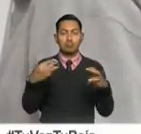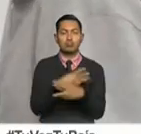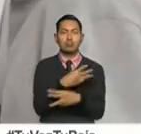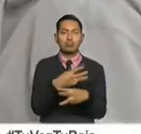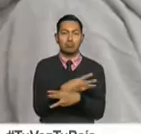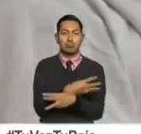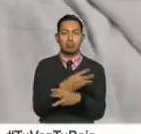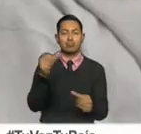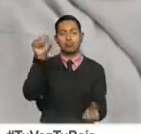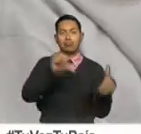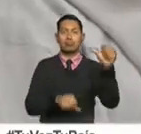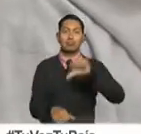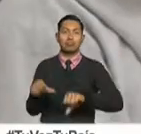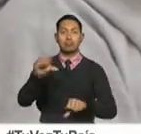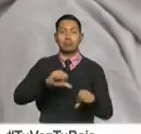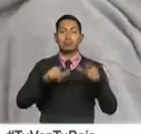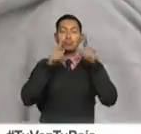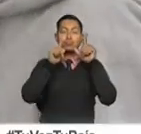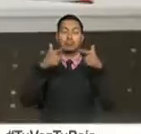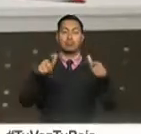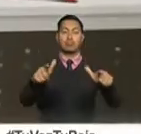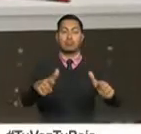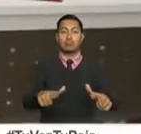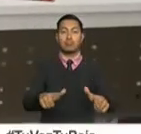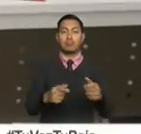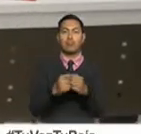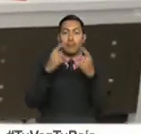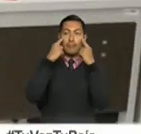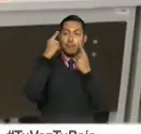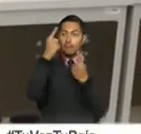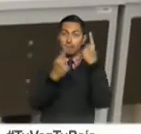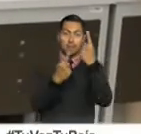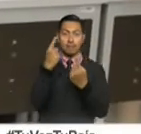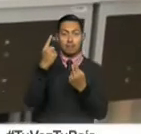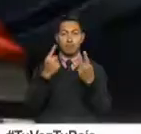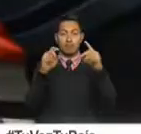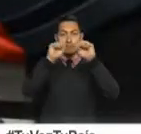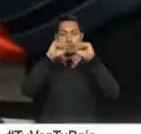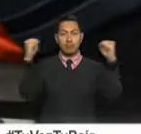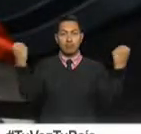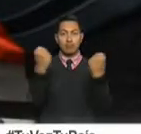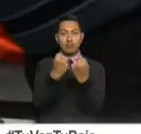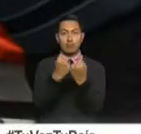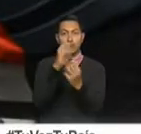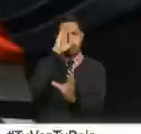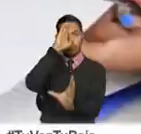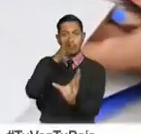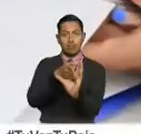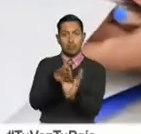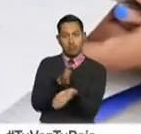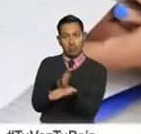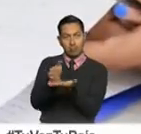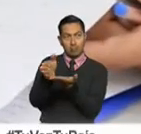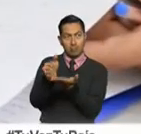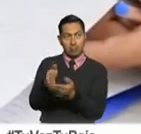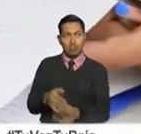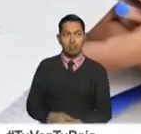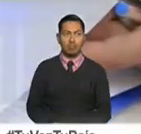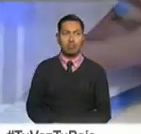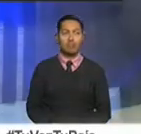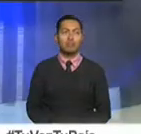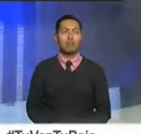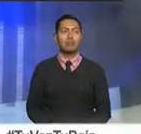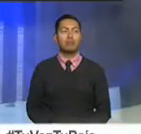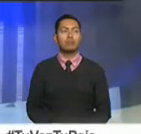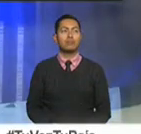matemático, científico, lingüístico, abstracto, social y orientación vocacional. Caterina Morejón, Noticiero